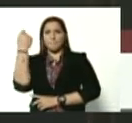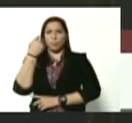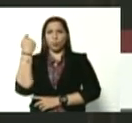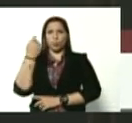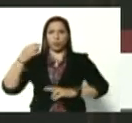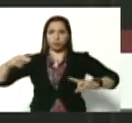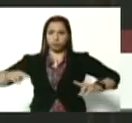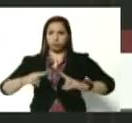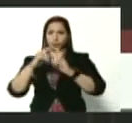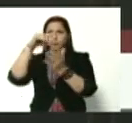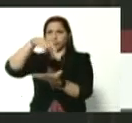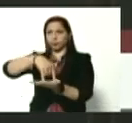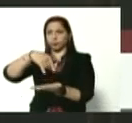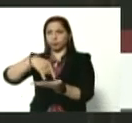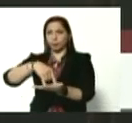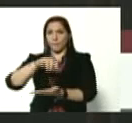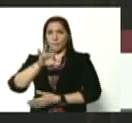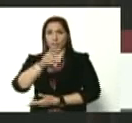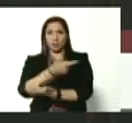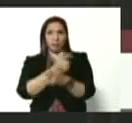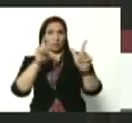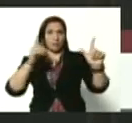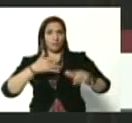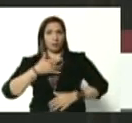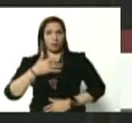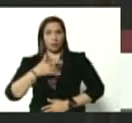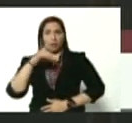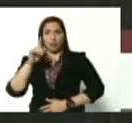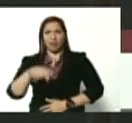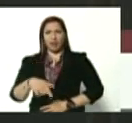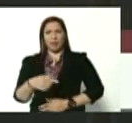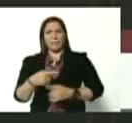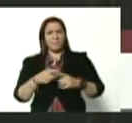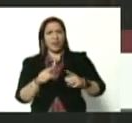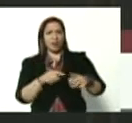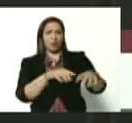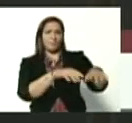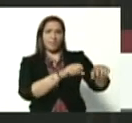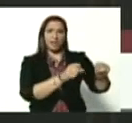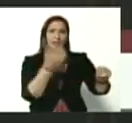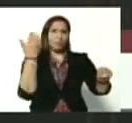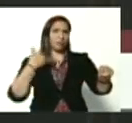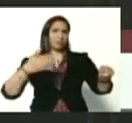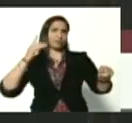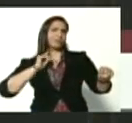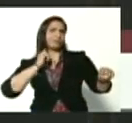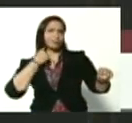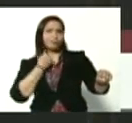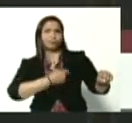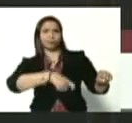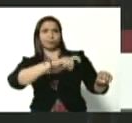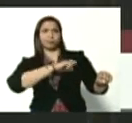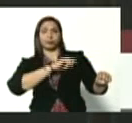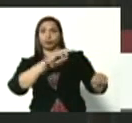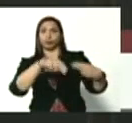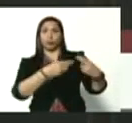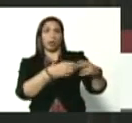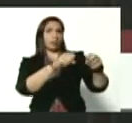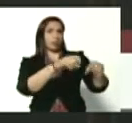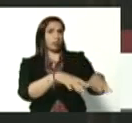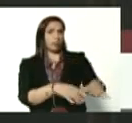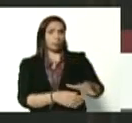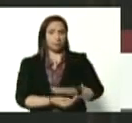la patria fue libre pero el imperialismo de la época el imperio de la época no se rindió